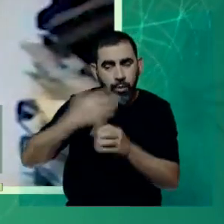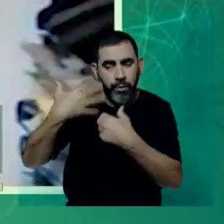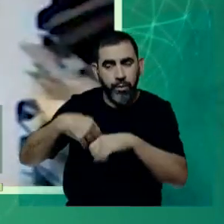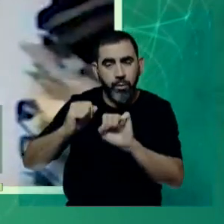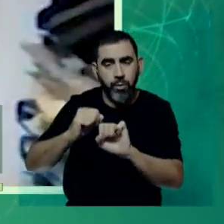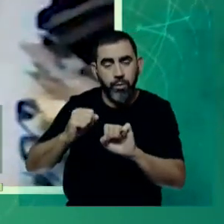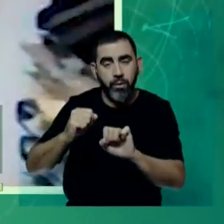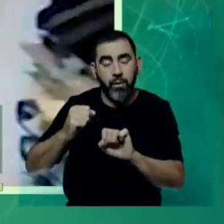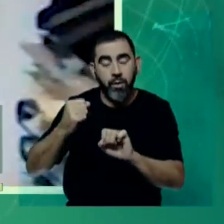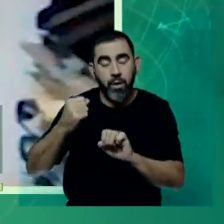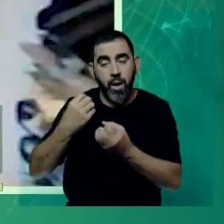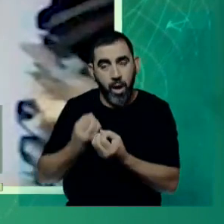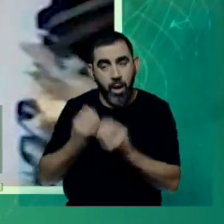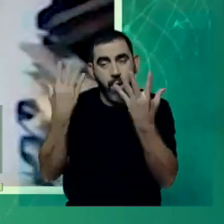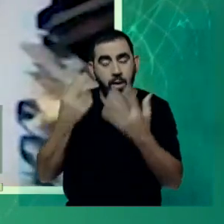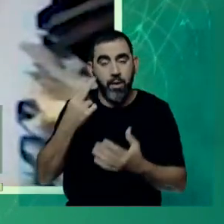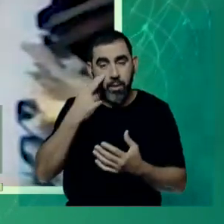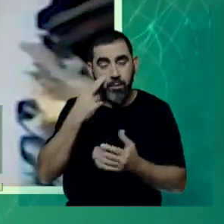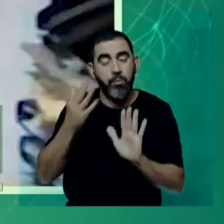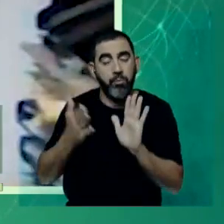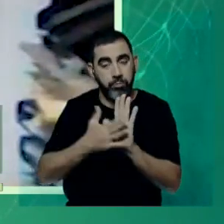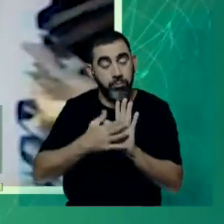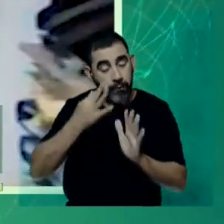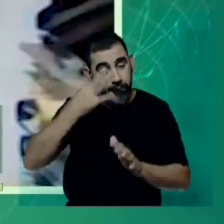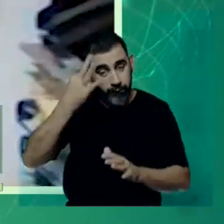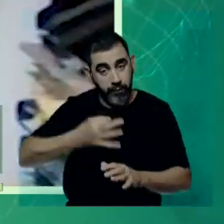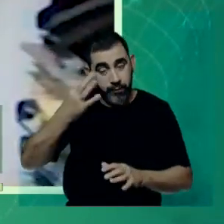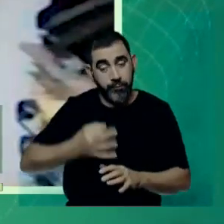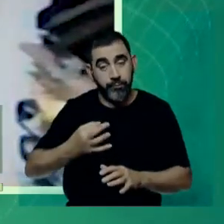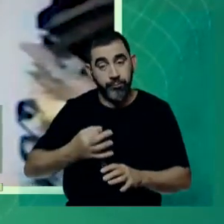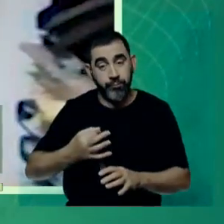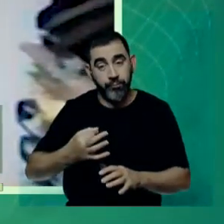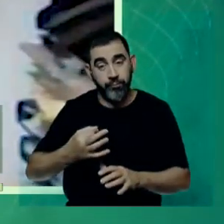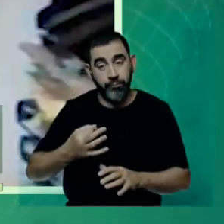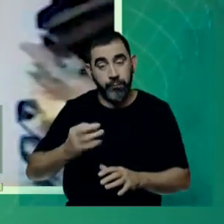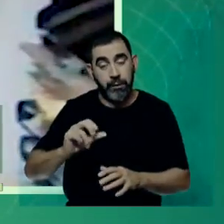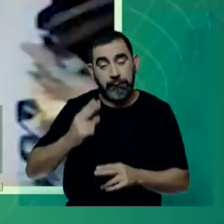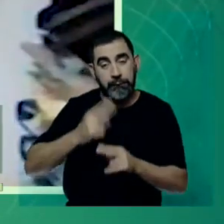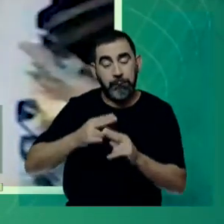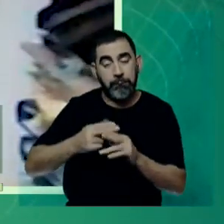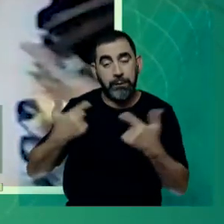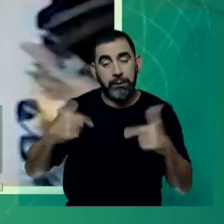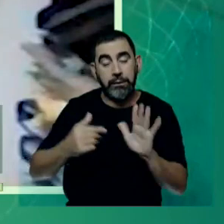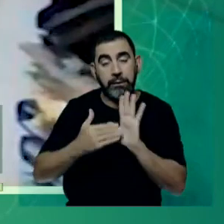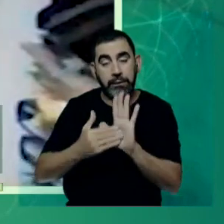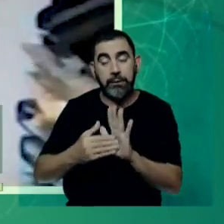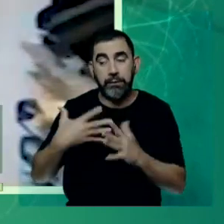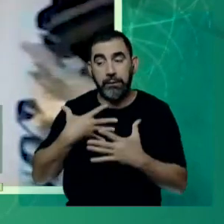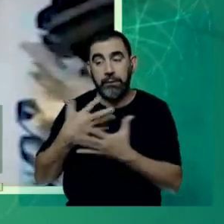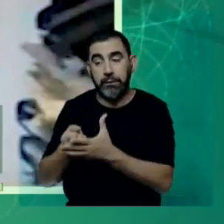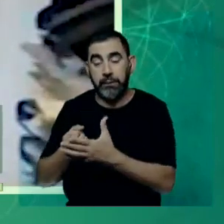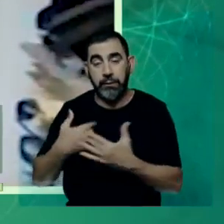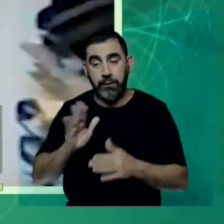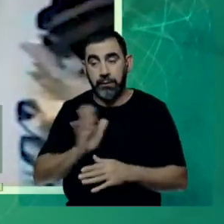hay una falta grave y comprobaron fehacientemente de que se usó el nombre de la Intendencia para compras personales. Este